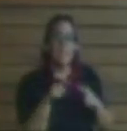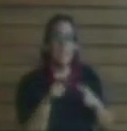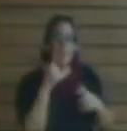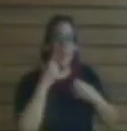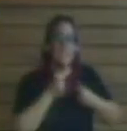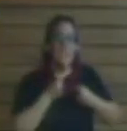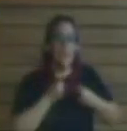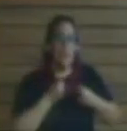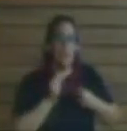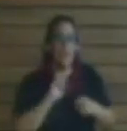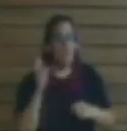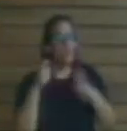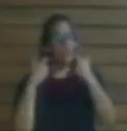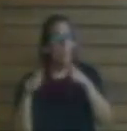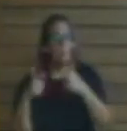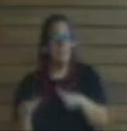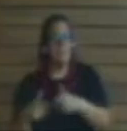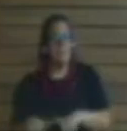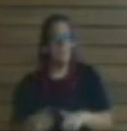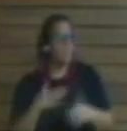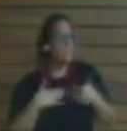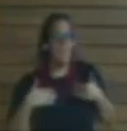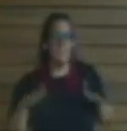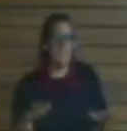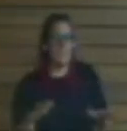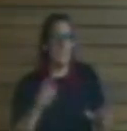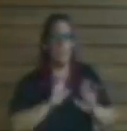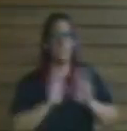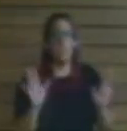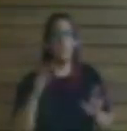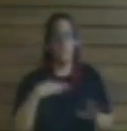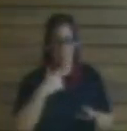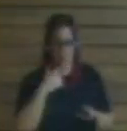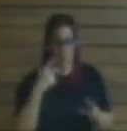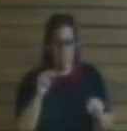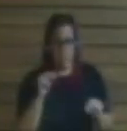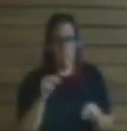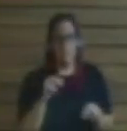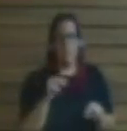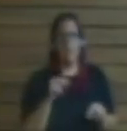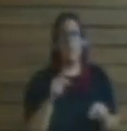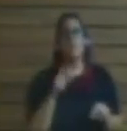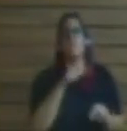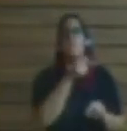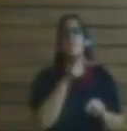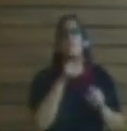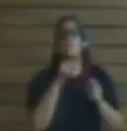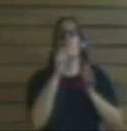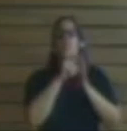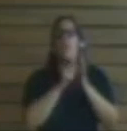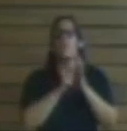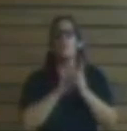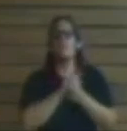en el departamento de salud y en otros departamentos, las que quiera. Yo me quedo, y ahora sí, creo que en la manipulación de los